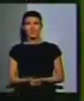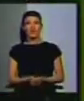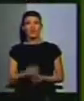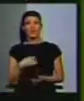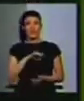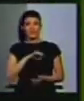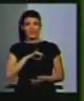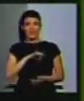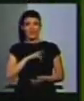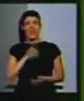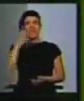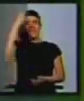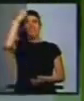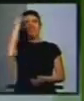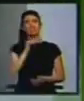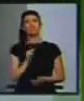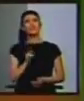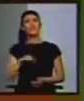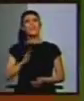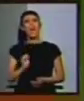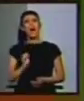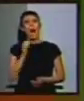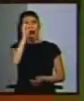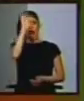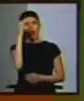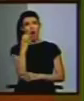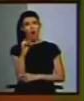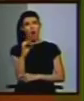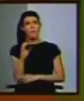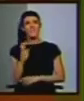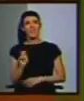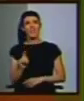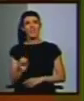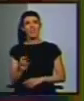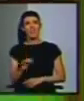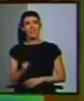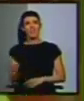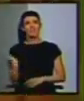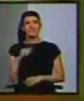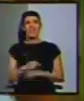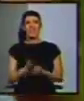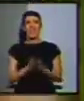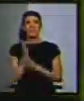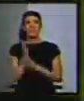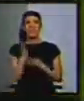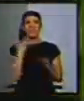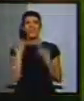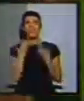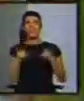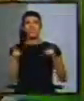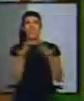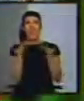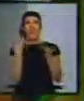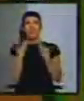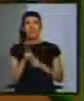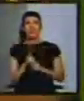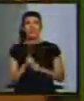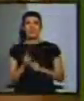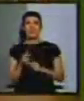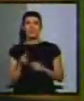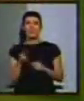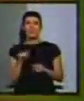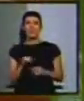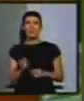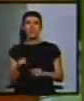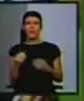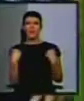En Chile, el rey de la zumba, el colombiano Beto Pérez, viene a dar inicio al Zumba Fest 2013, el primer concierto fitness en